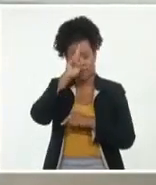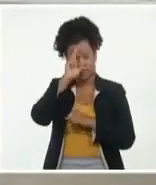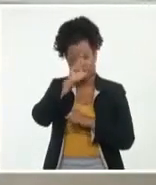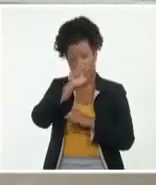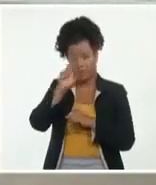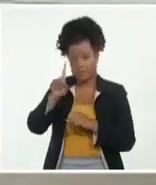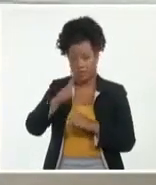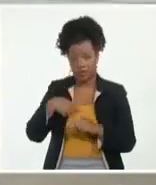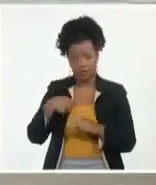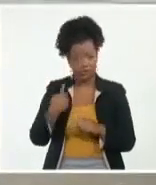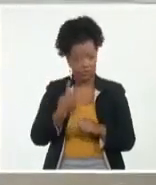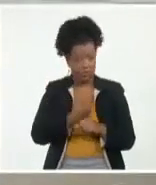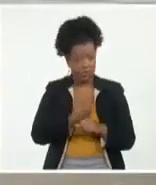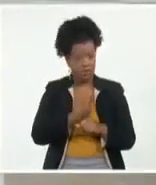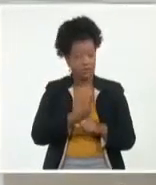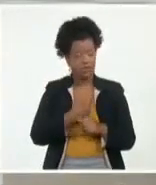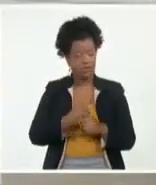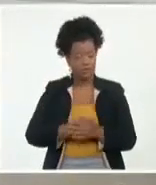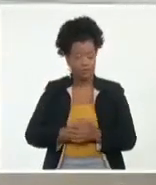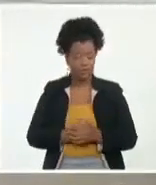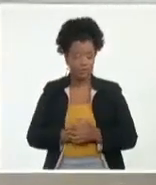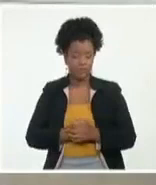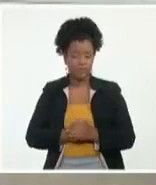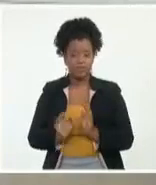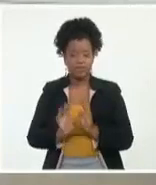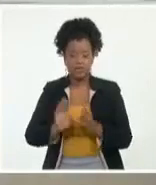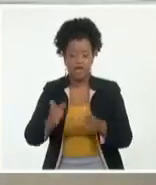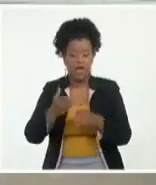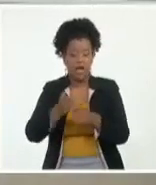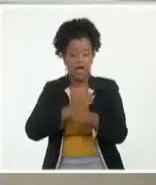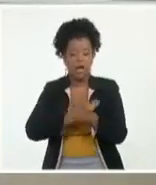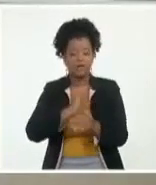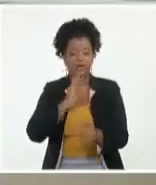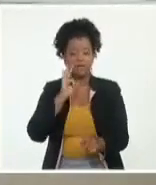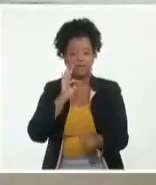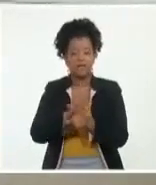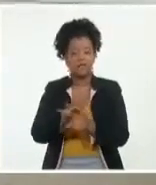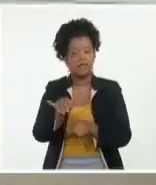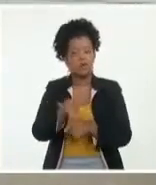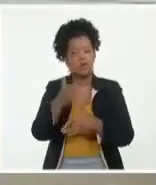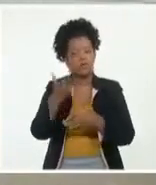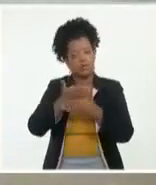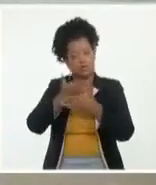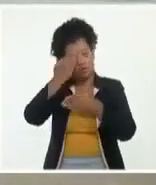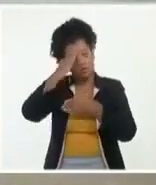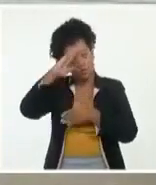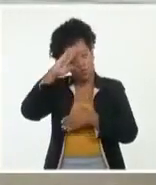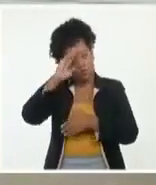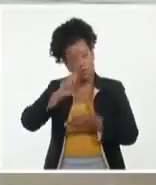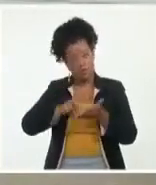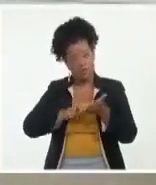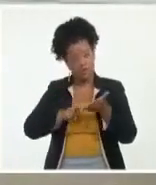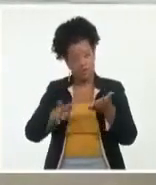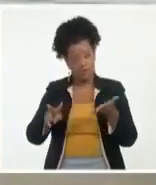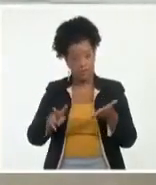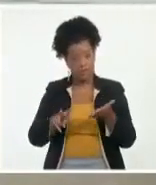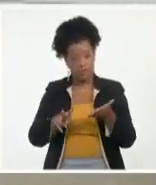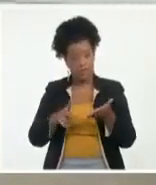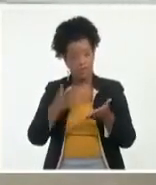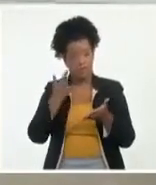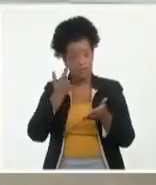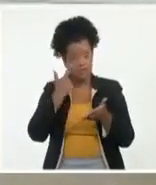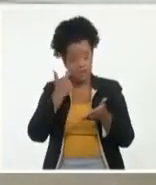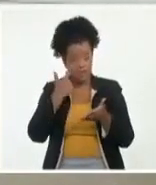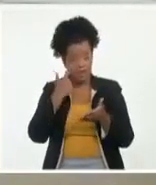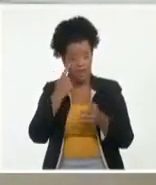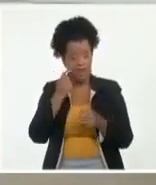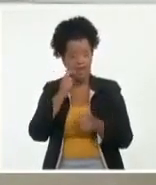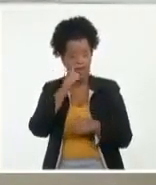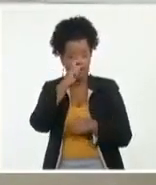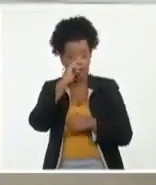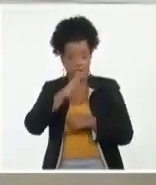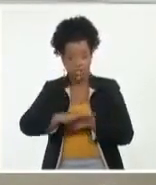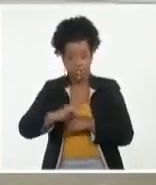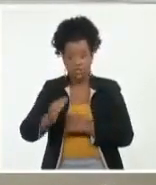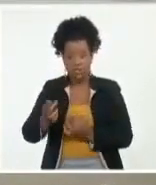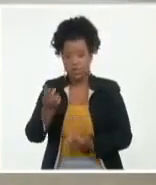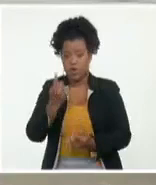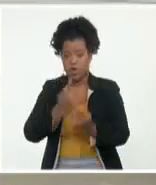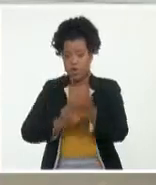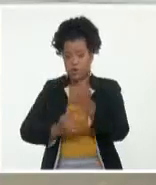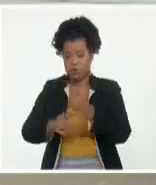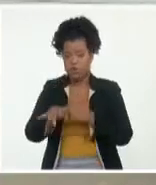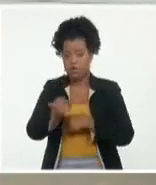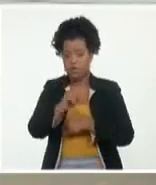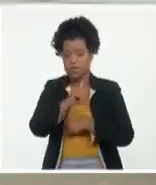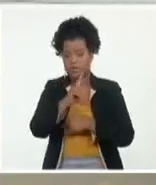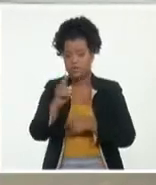Manuel Márquez, que ya lo habíamos iniciado en Santiago de Cuba, y que se aplicó en un estudio de intervención en Cienfuegos,